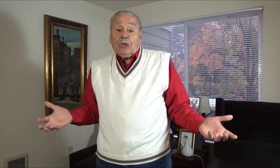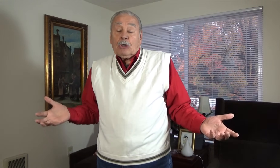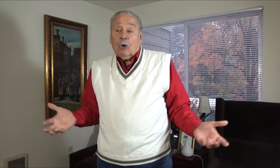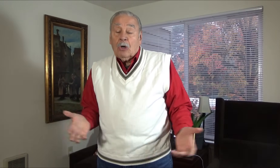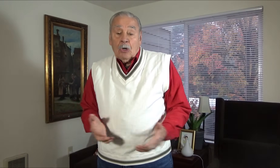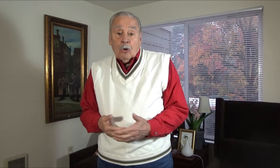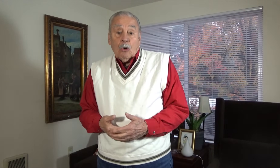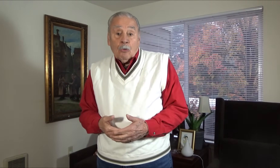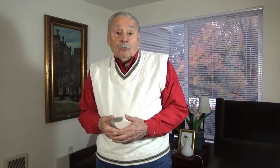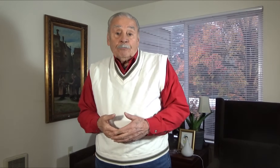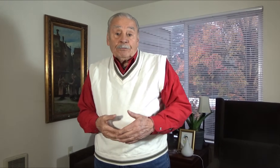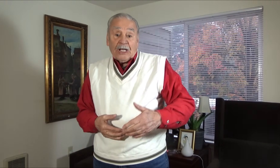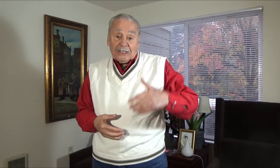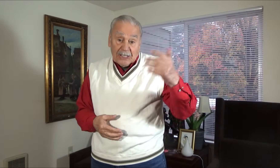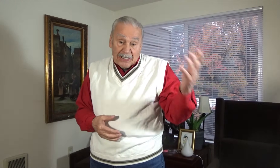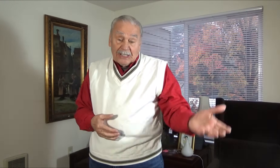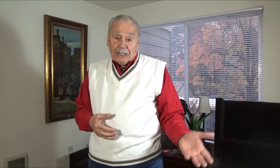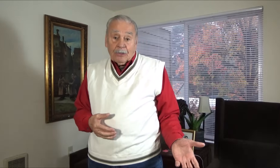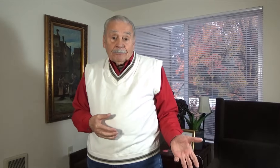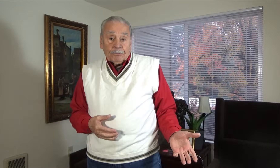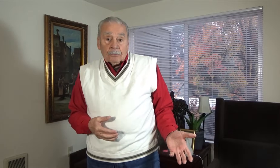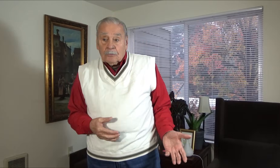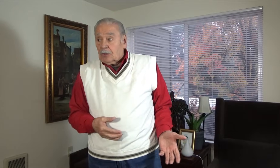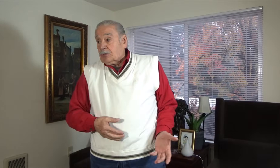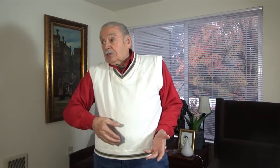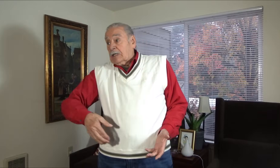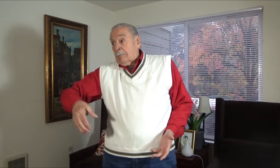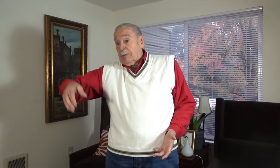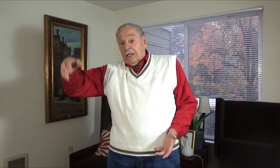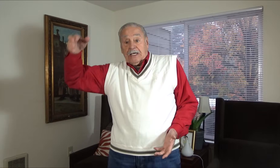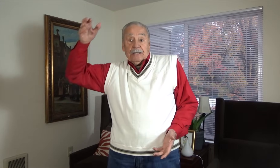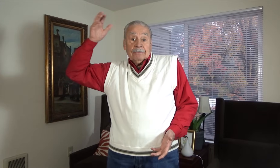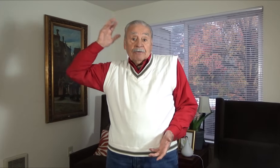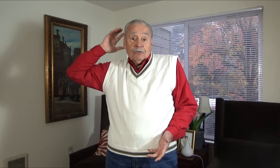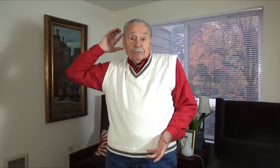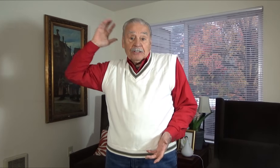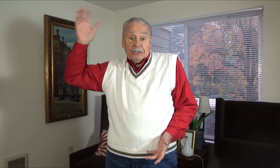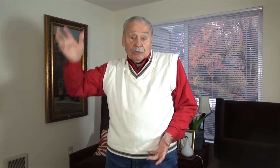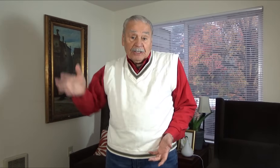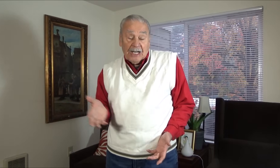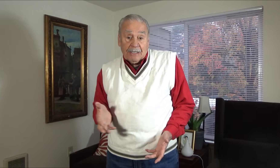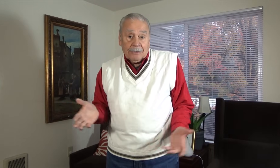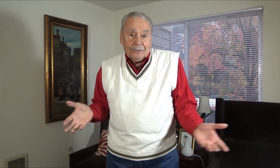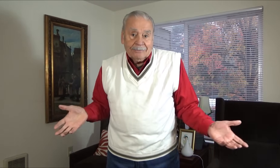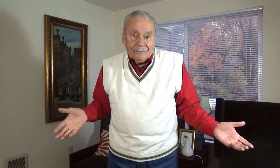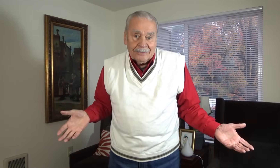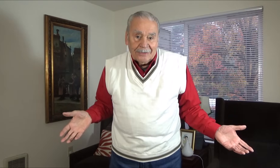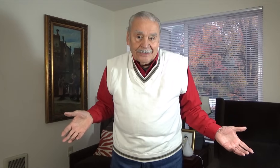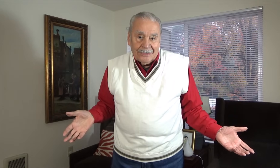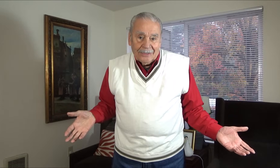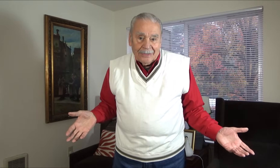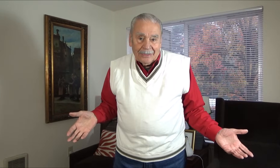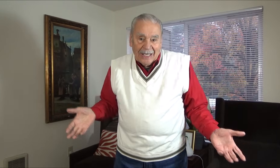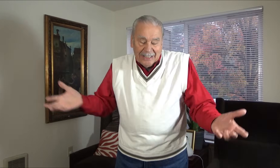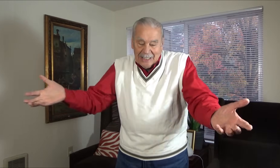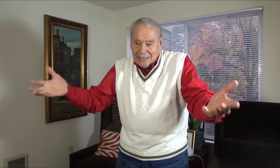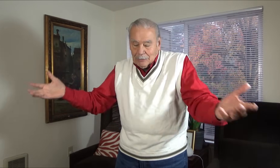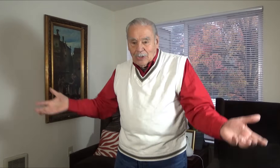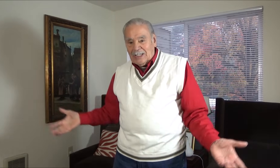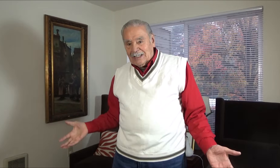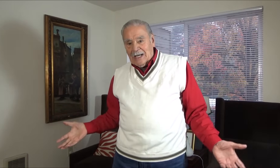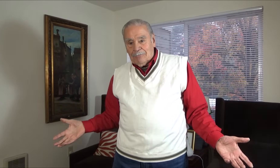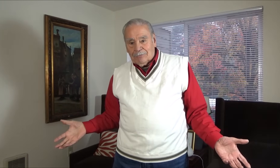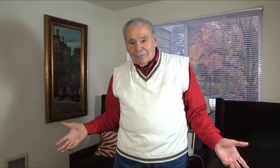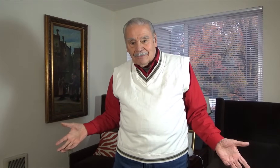un teórico o un catedrático, y sí, la explica de una forma extraordinaria, pero la